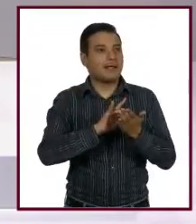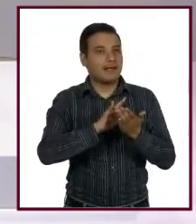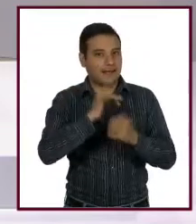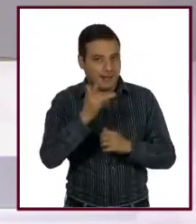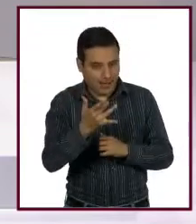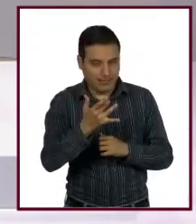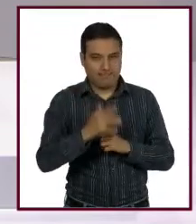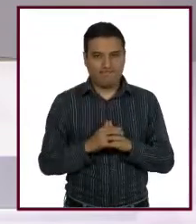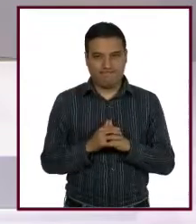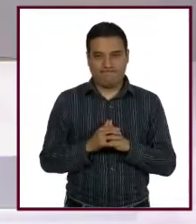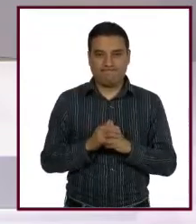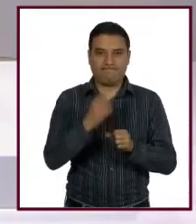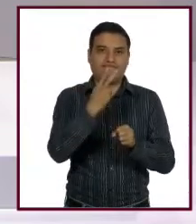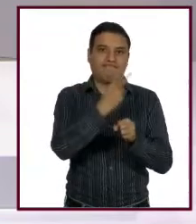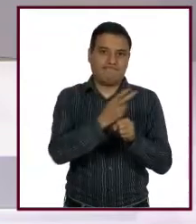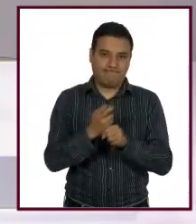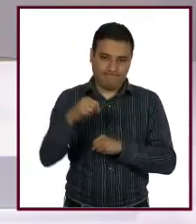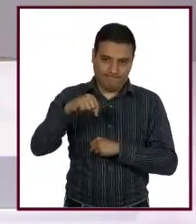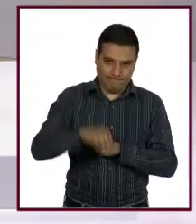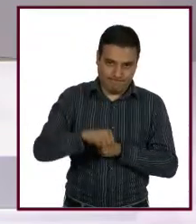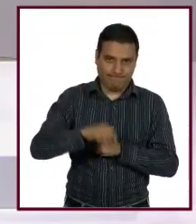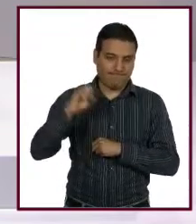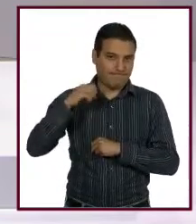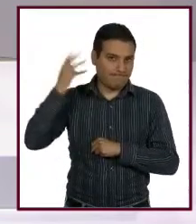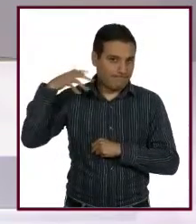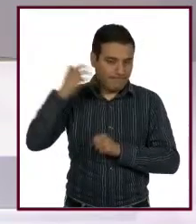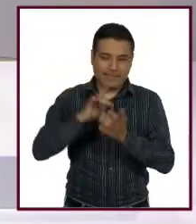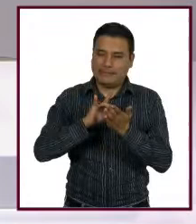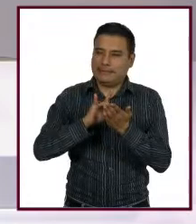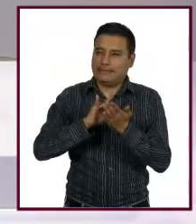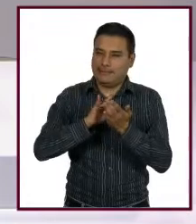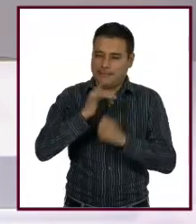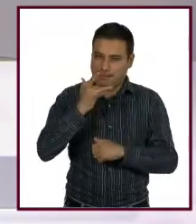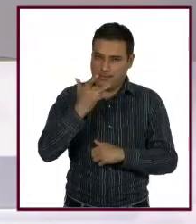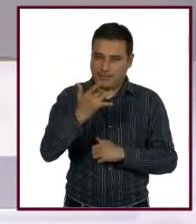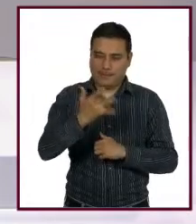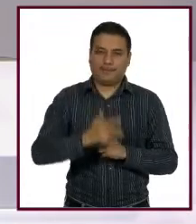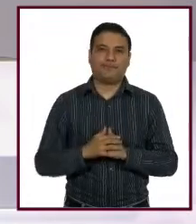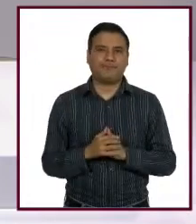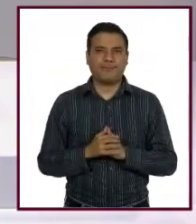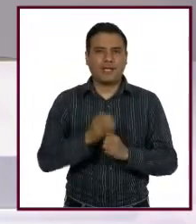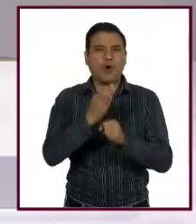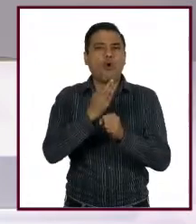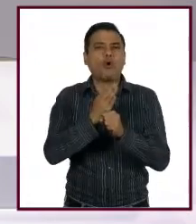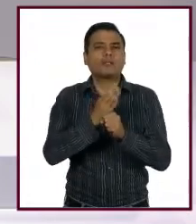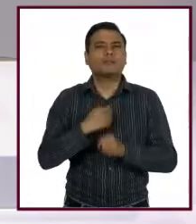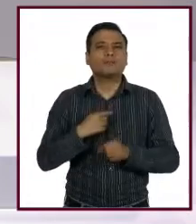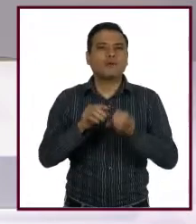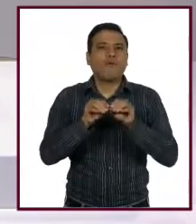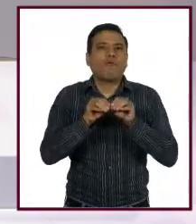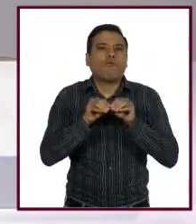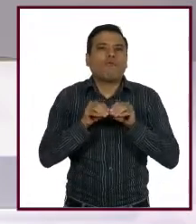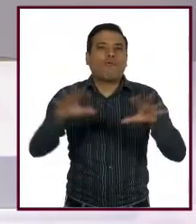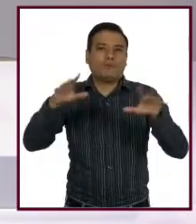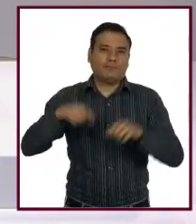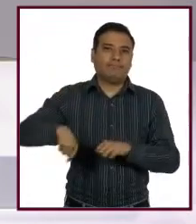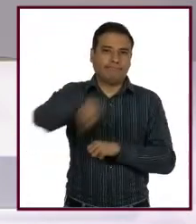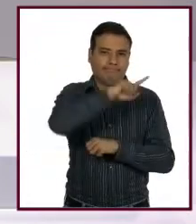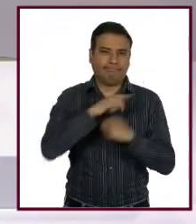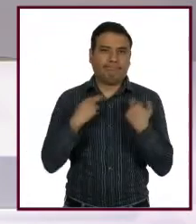agradezco mucho la invitación a estos seminarios, a informarles a nuestro público, a nuestros